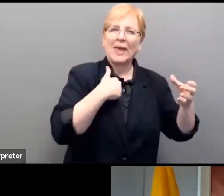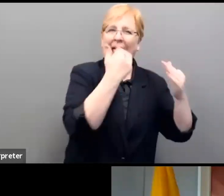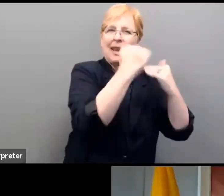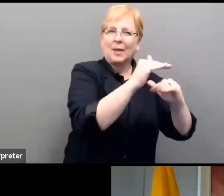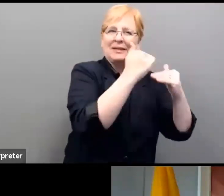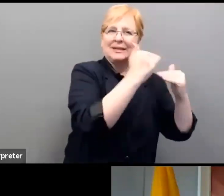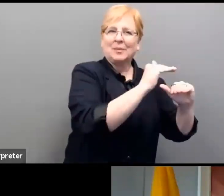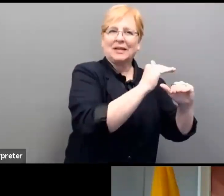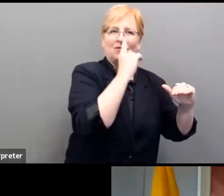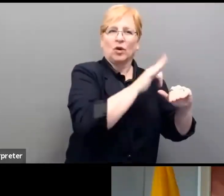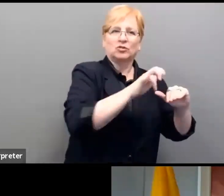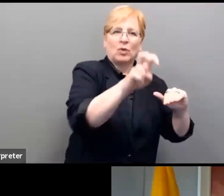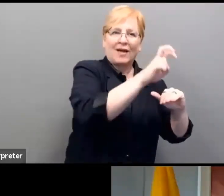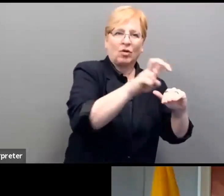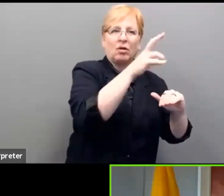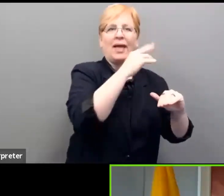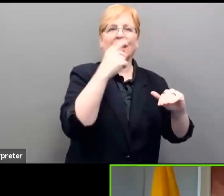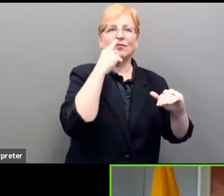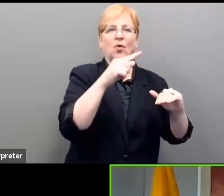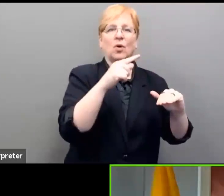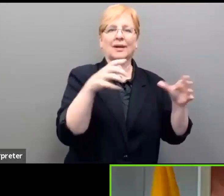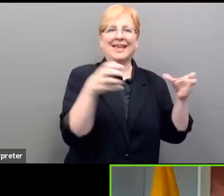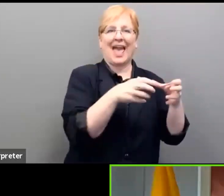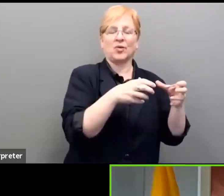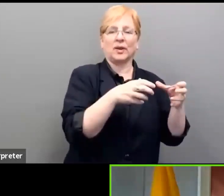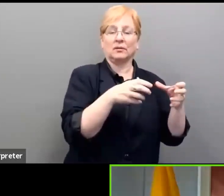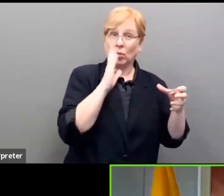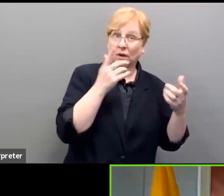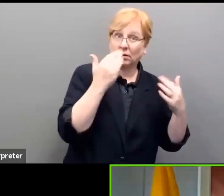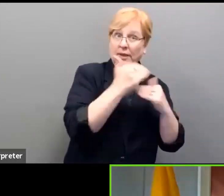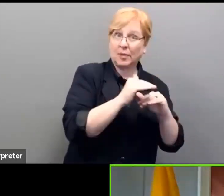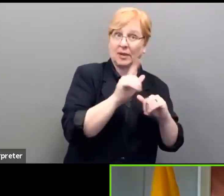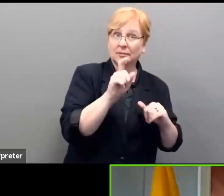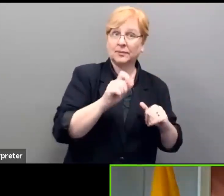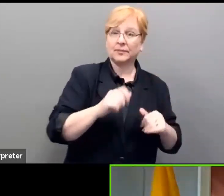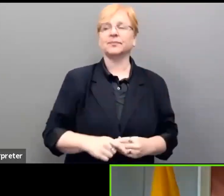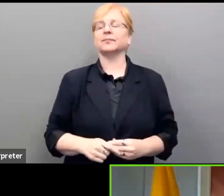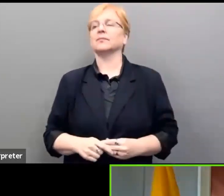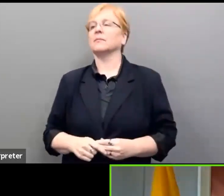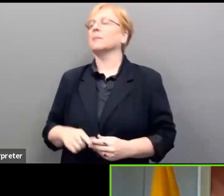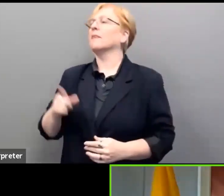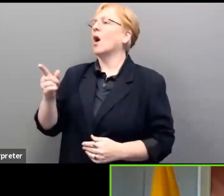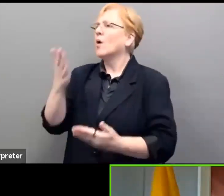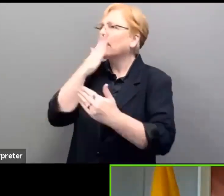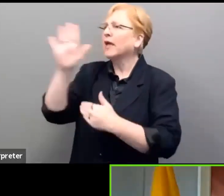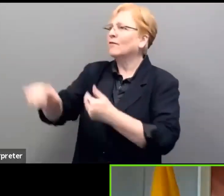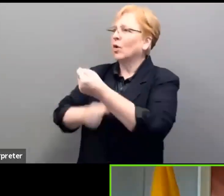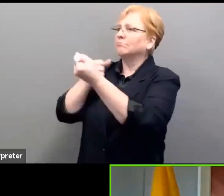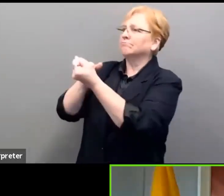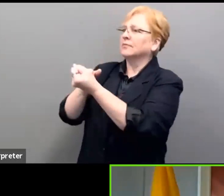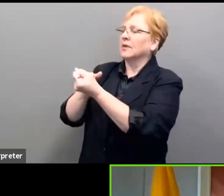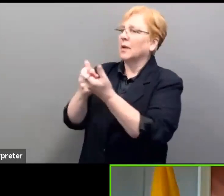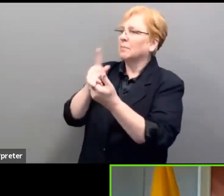pero en el pasado los viajes y las reuniones tenían limitaciones específicas y me preguntaba si eso está en su radar.